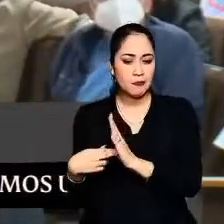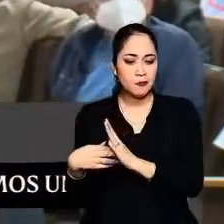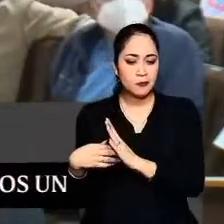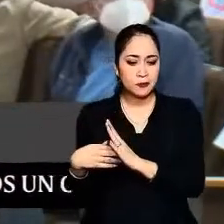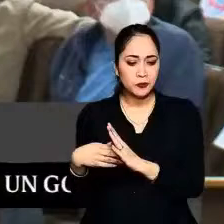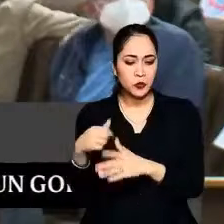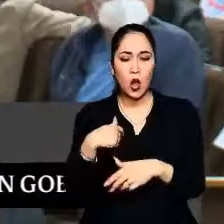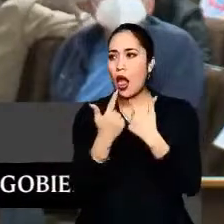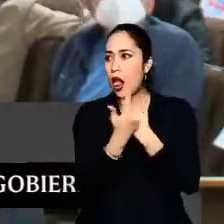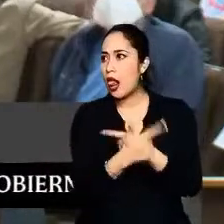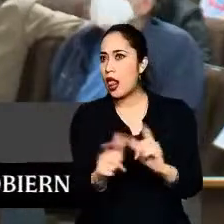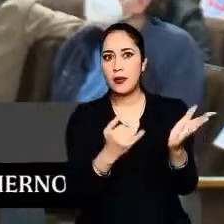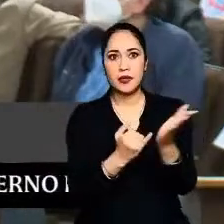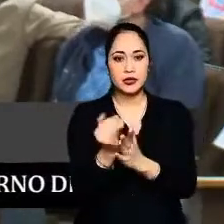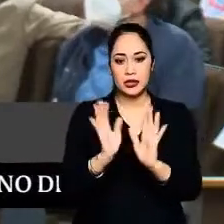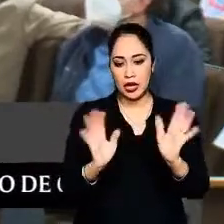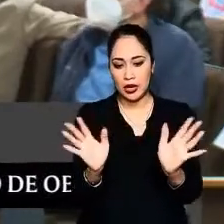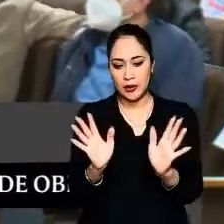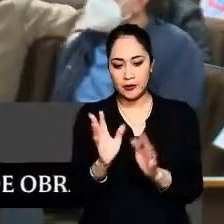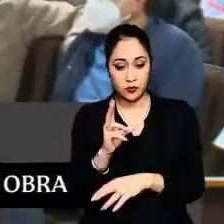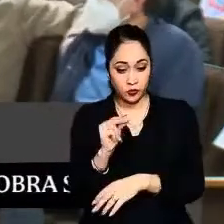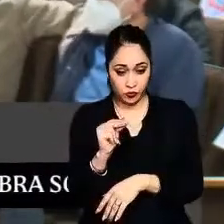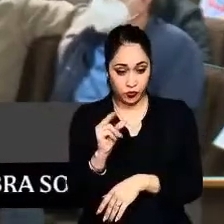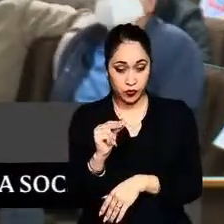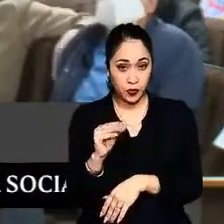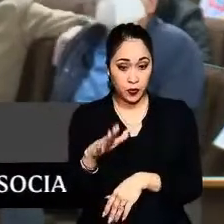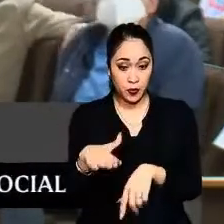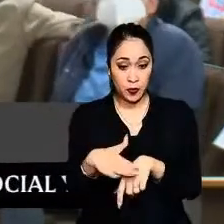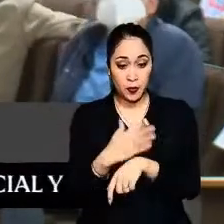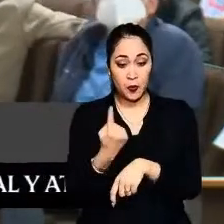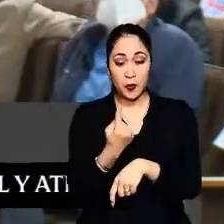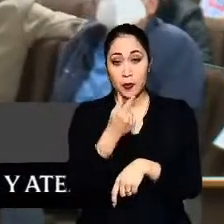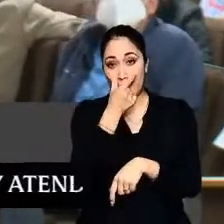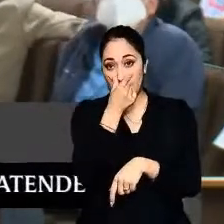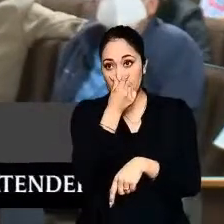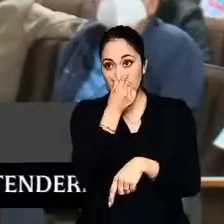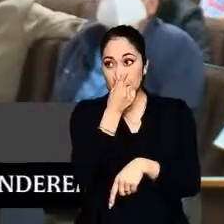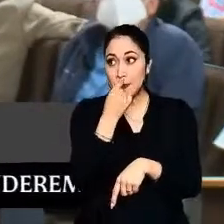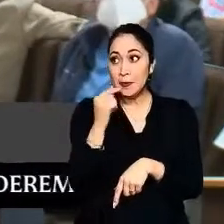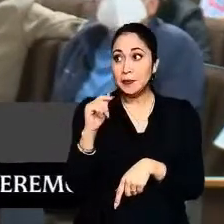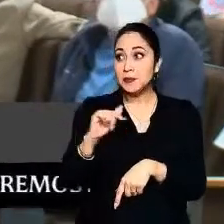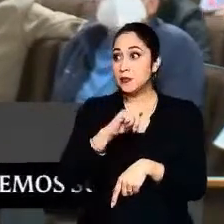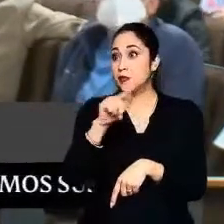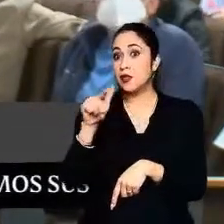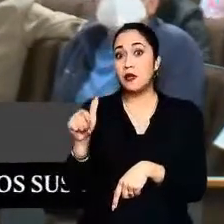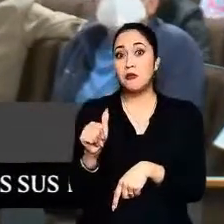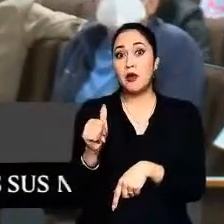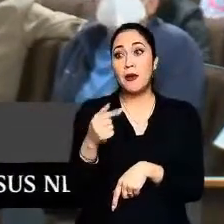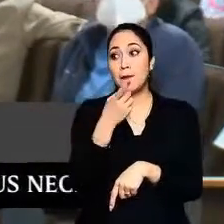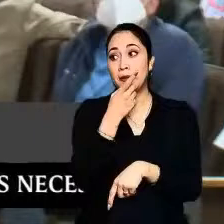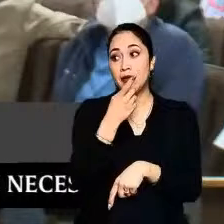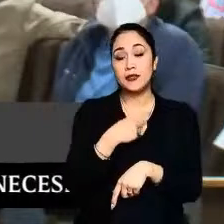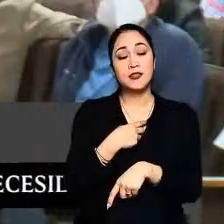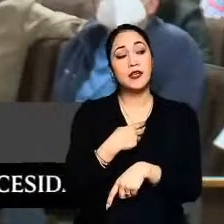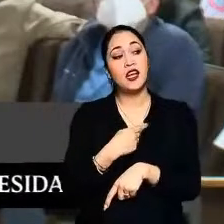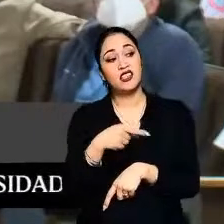libre. Porque ya ven, luego salen a desearme mala